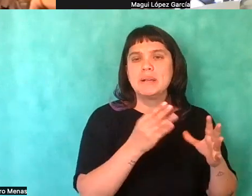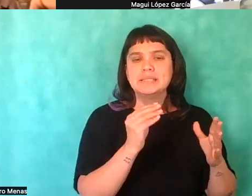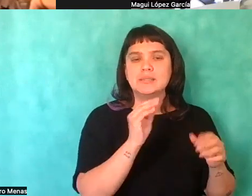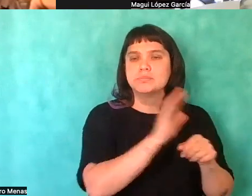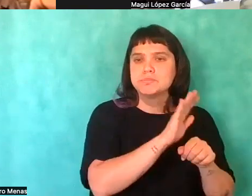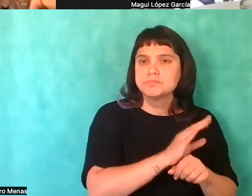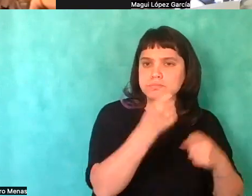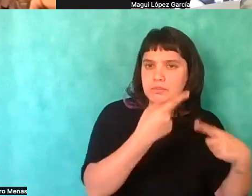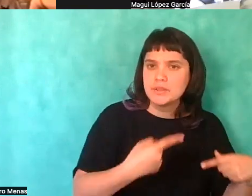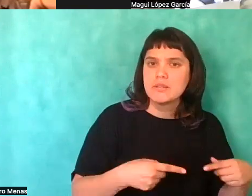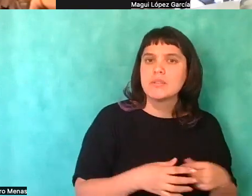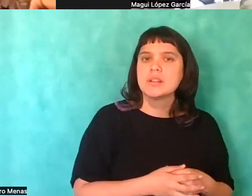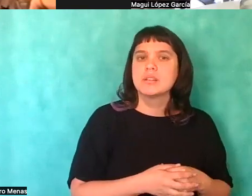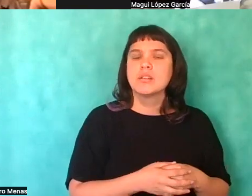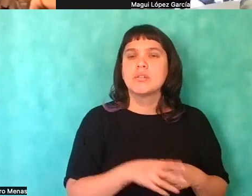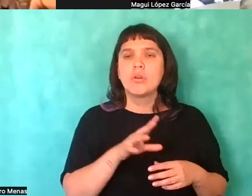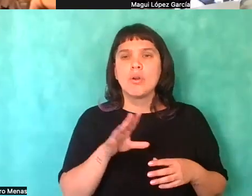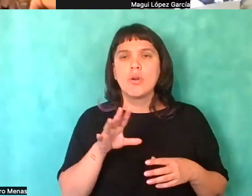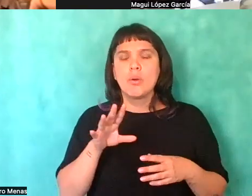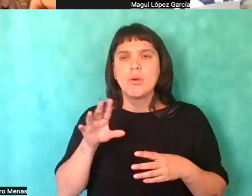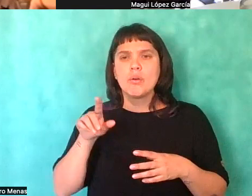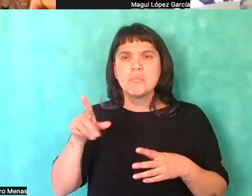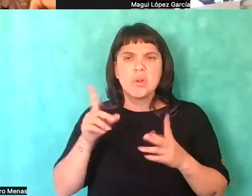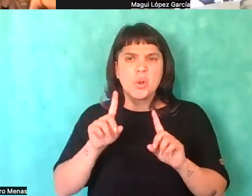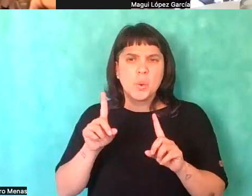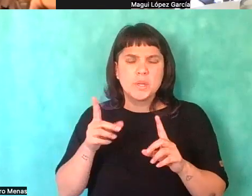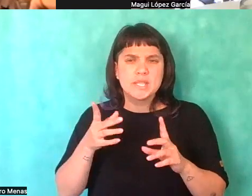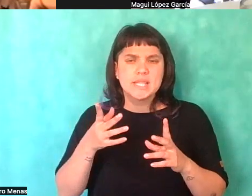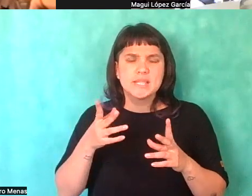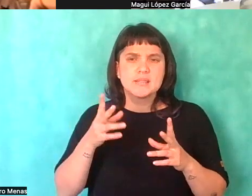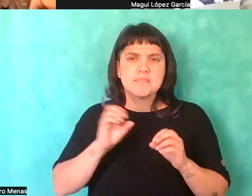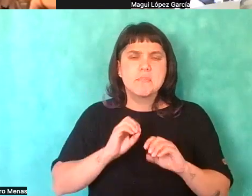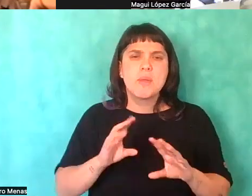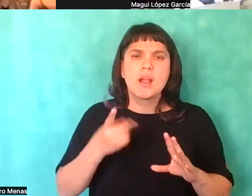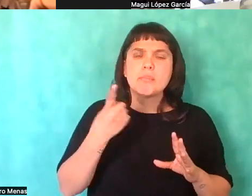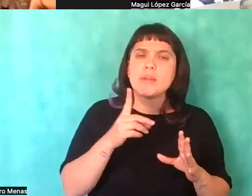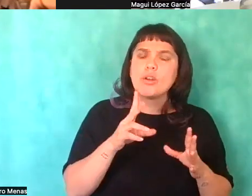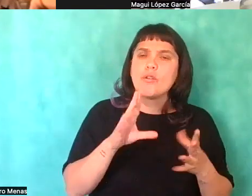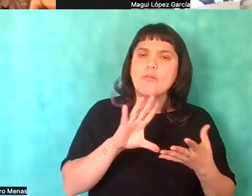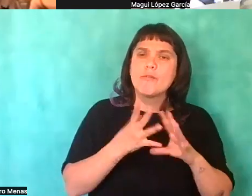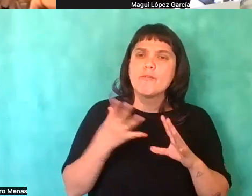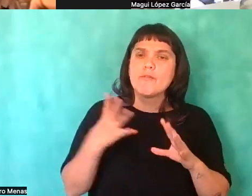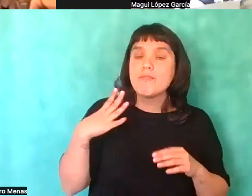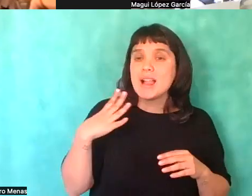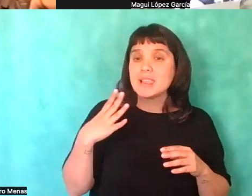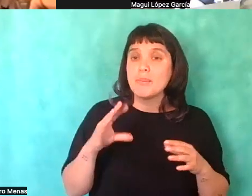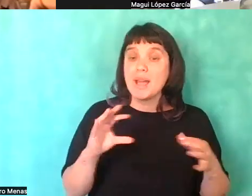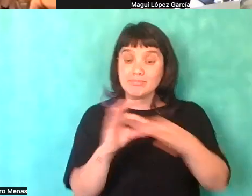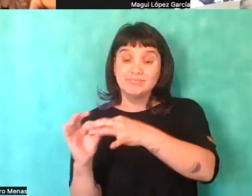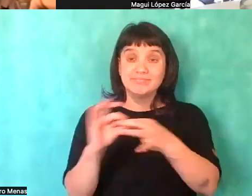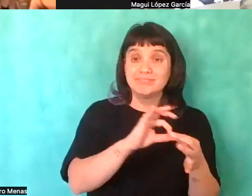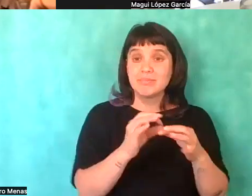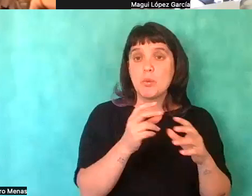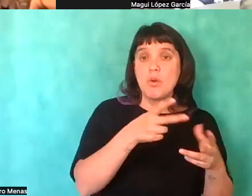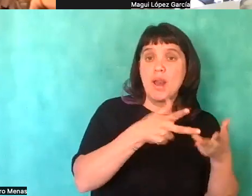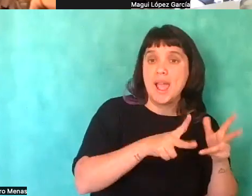diferente. Muy intangible. No, pero eso no hubiese estado mal tampoco, pero no había una asociación entre lengua y hablante,